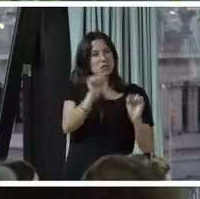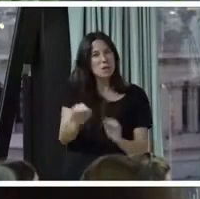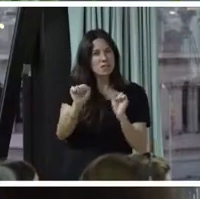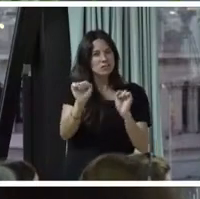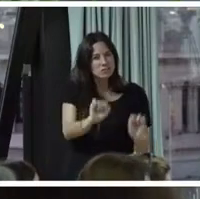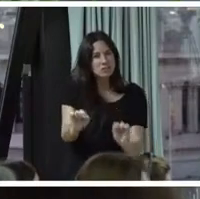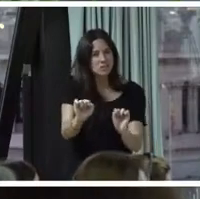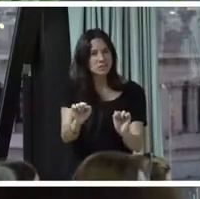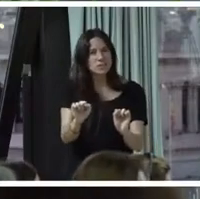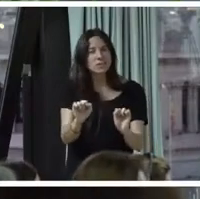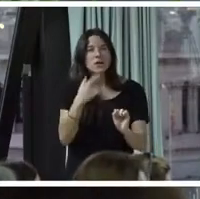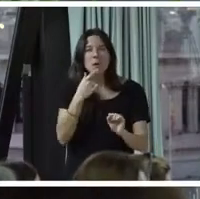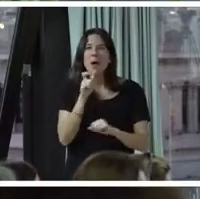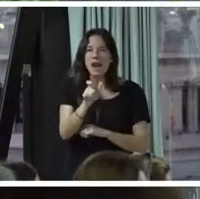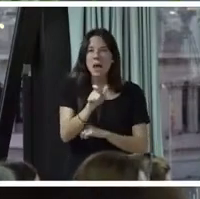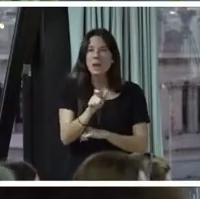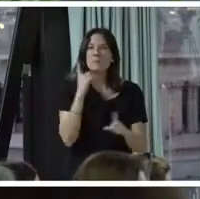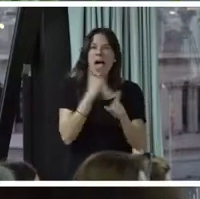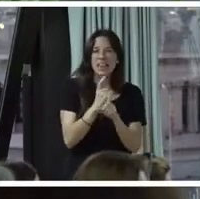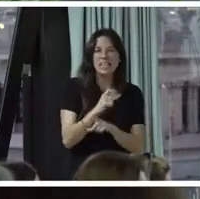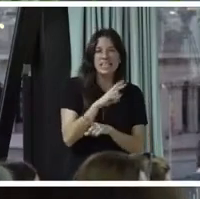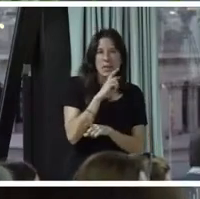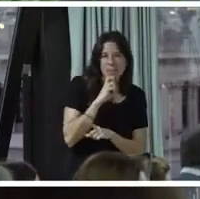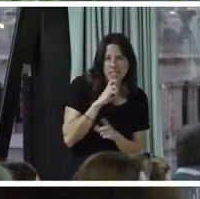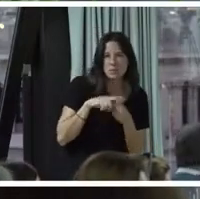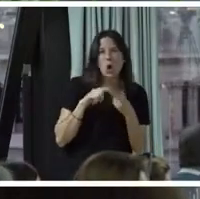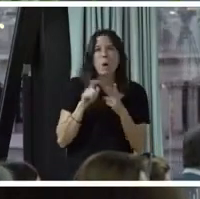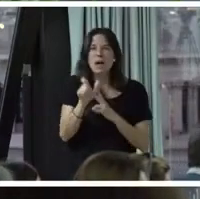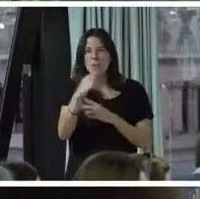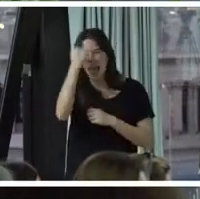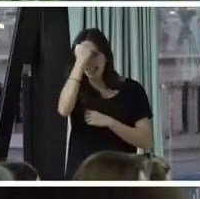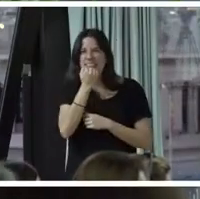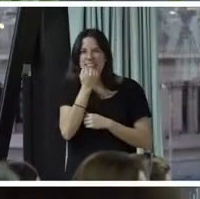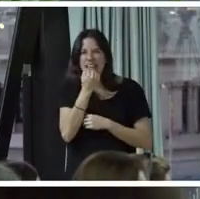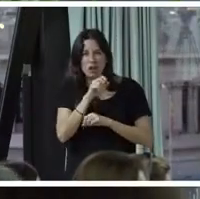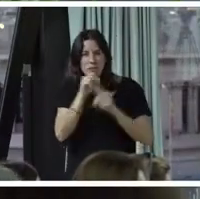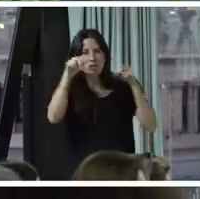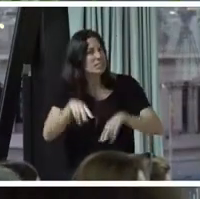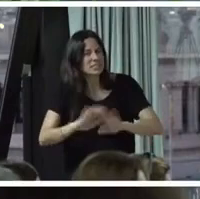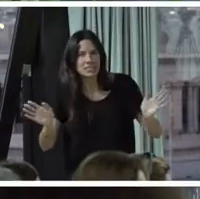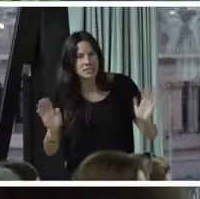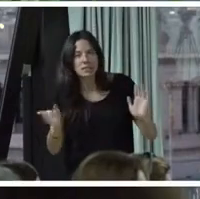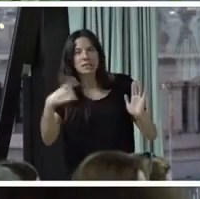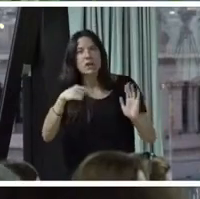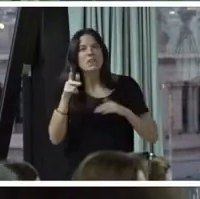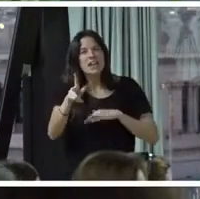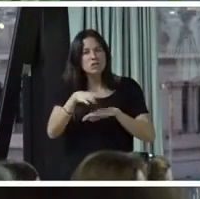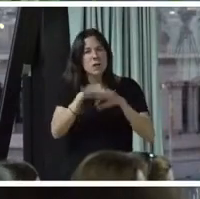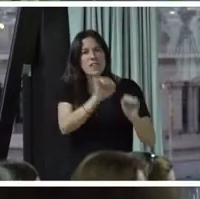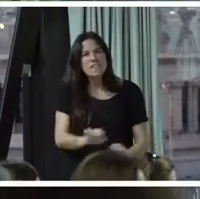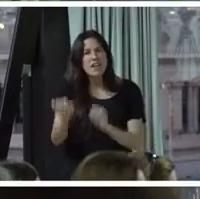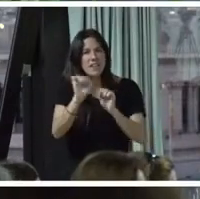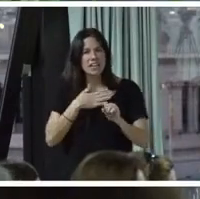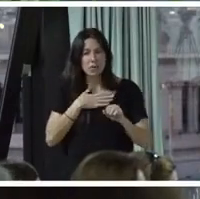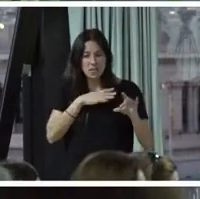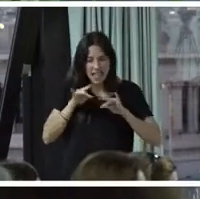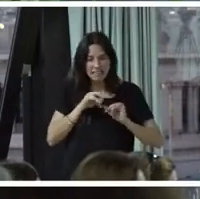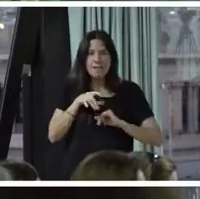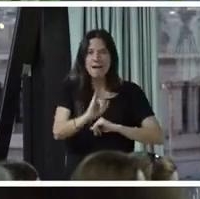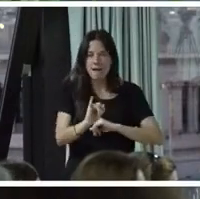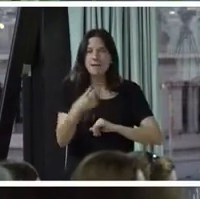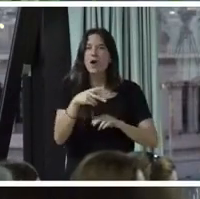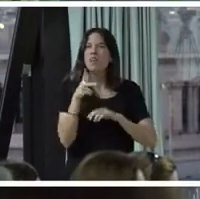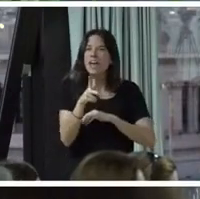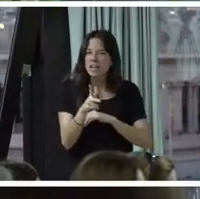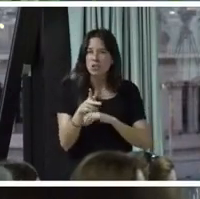través de la palabra antisemitismo ni a través de la palabra terrorismo tenemos el derecho a defender a nuestra tierra tenemos el